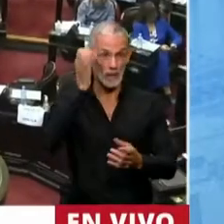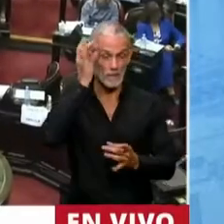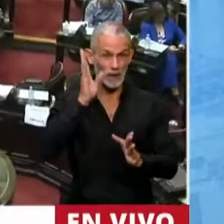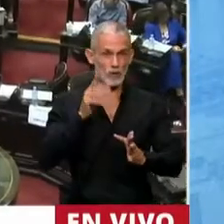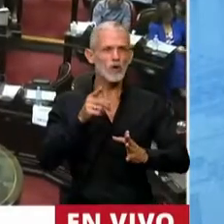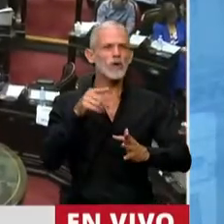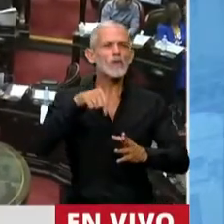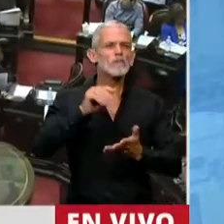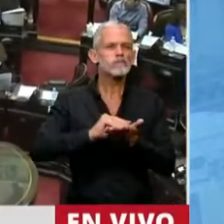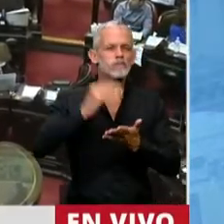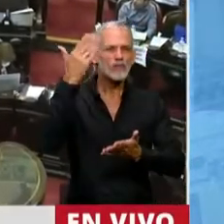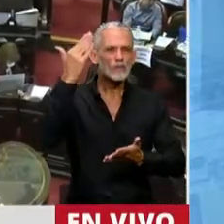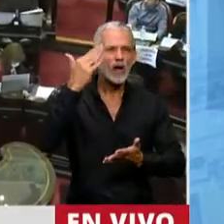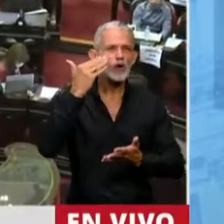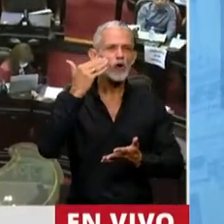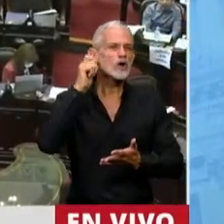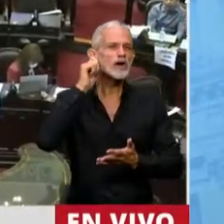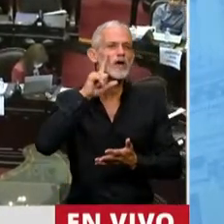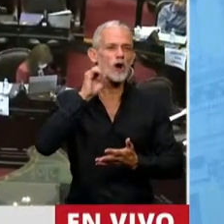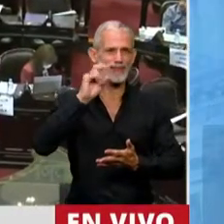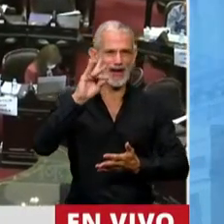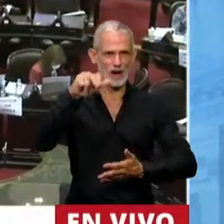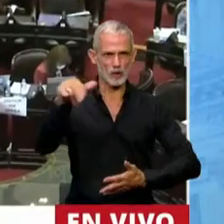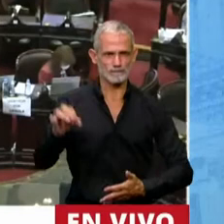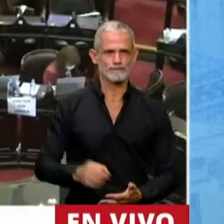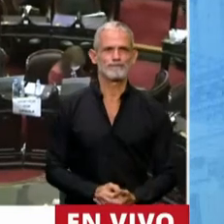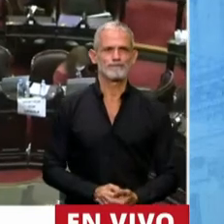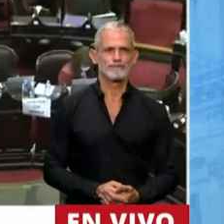Perdón, en uso de la palabra el diputado Giordano.